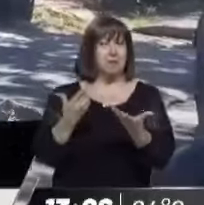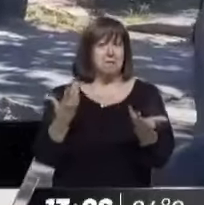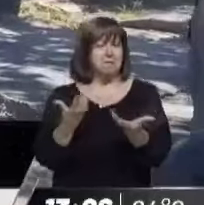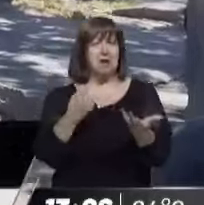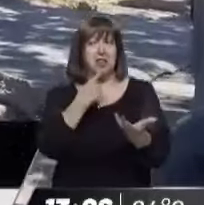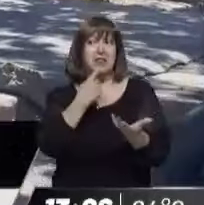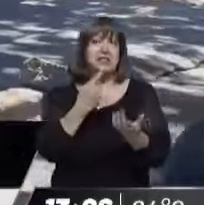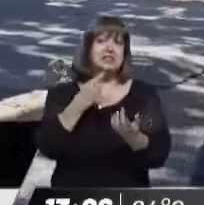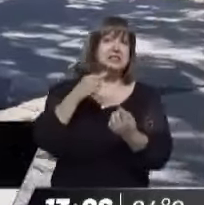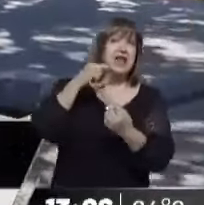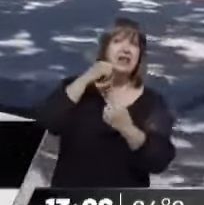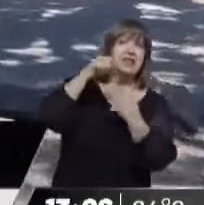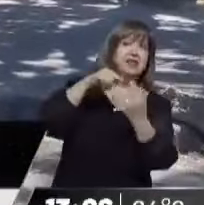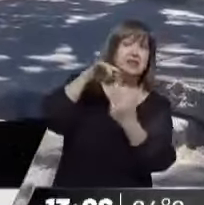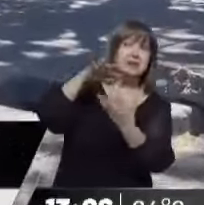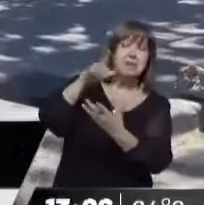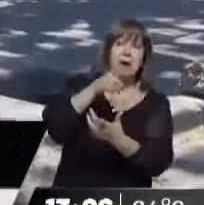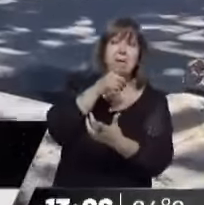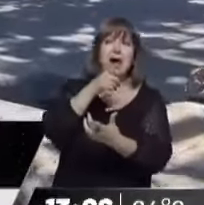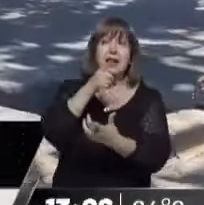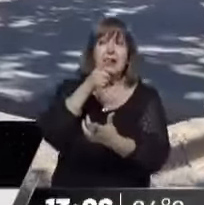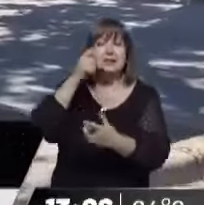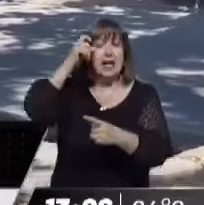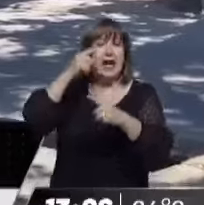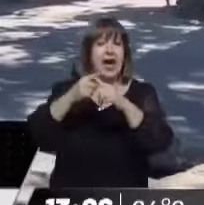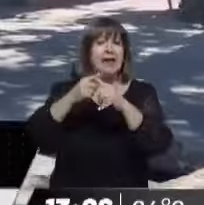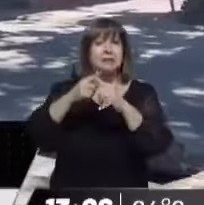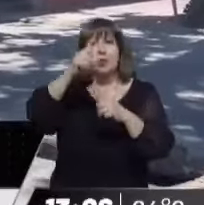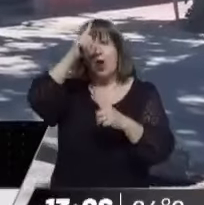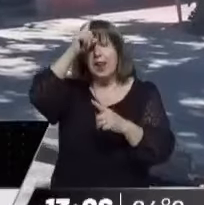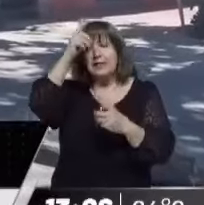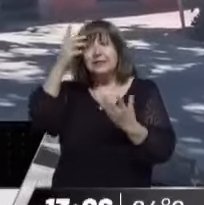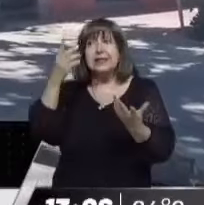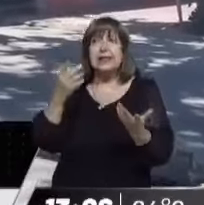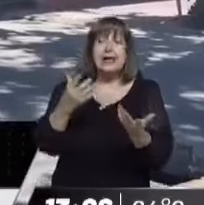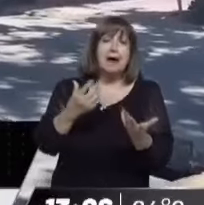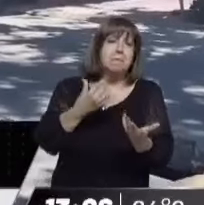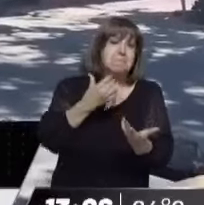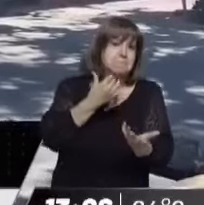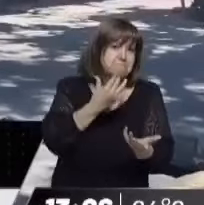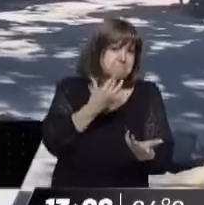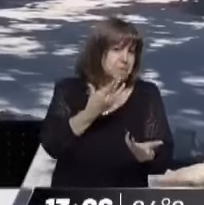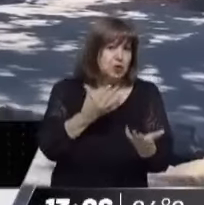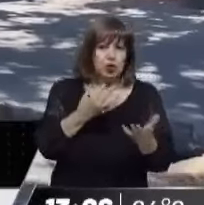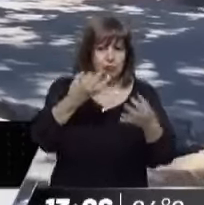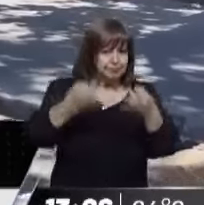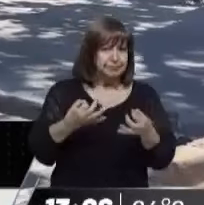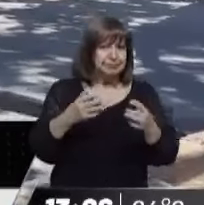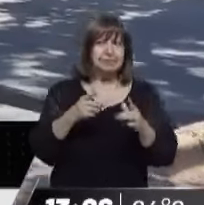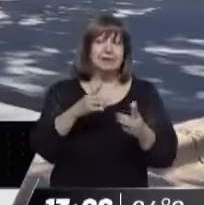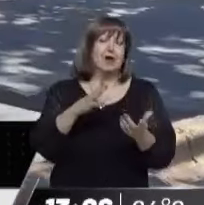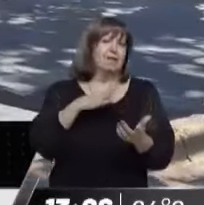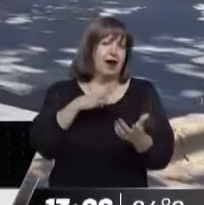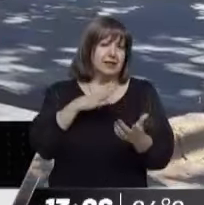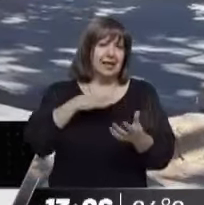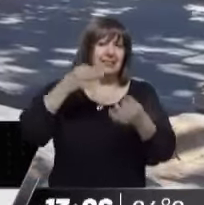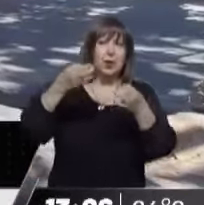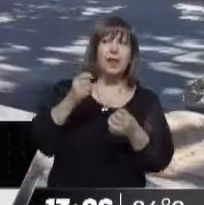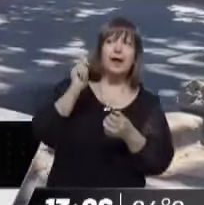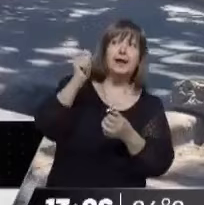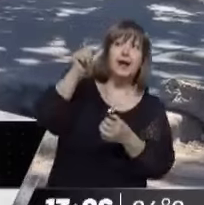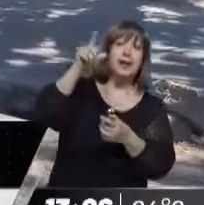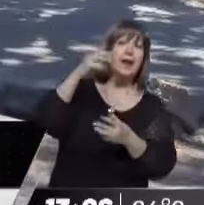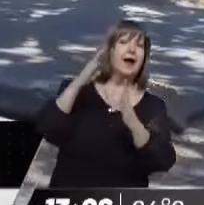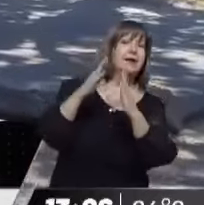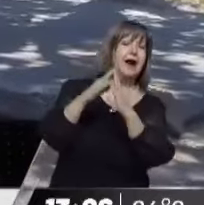algunos dicen que es un comisario retirado, que pertenecía a la fuerza, pero era retirado. La verdad que no está chequeada esa información, no es